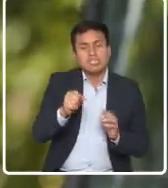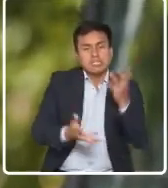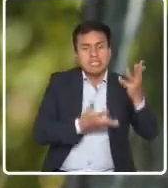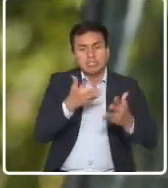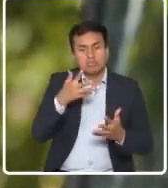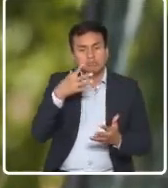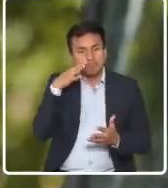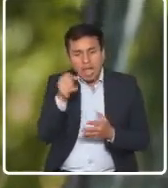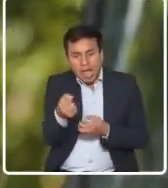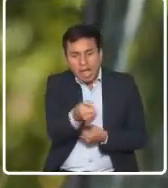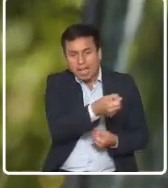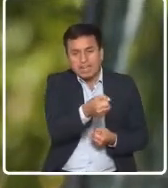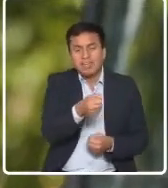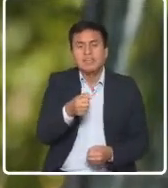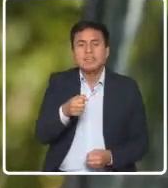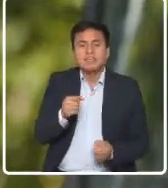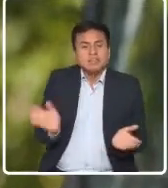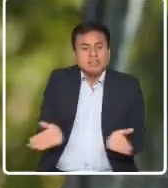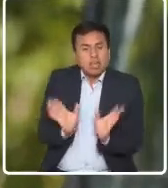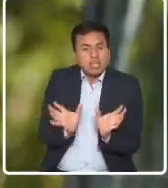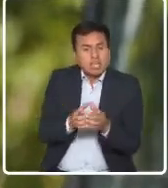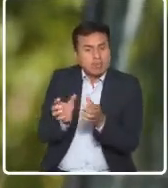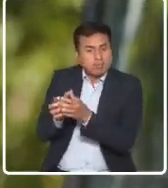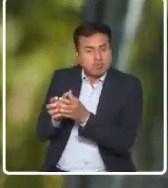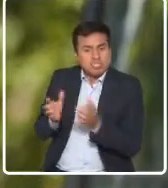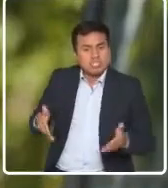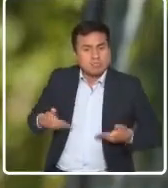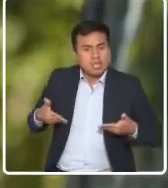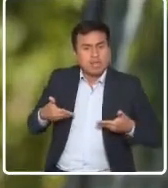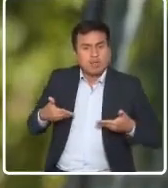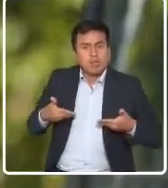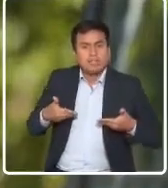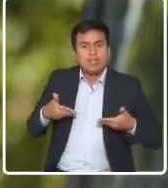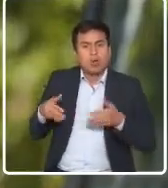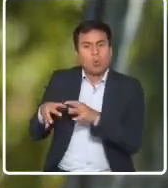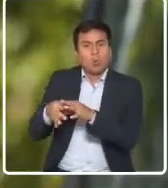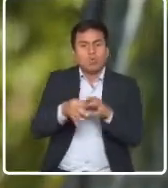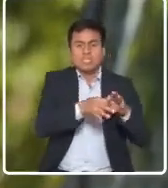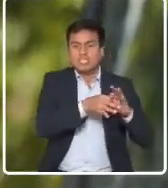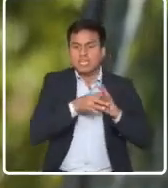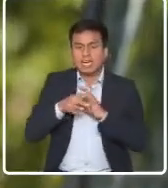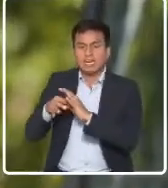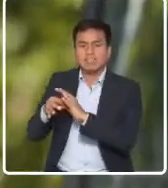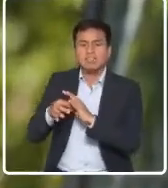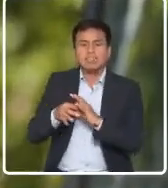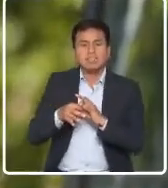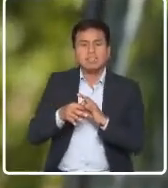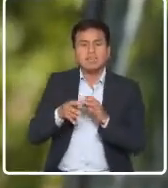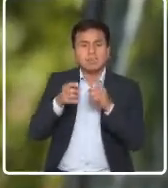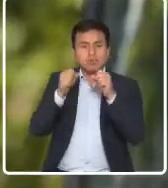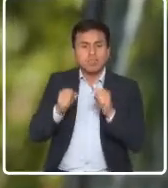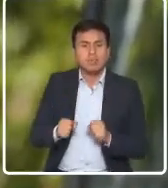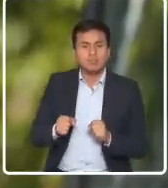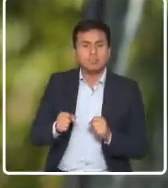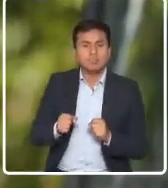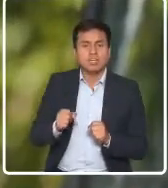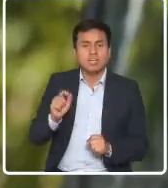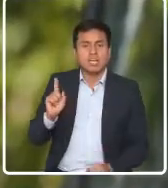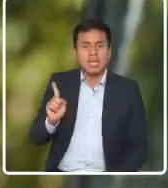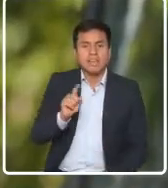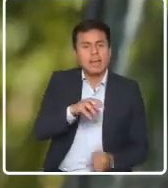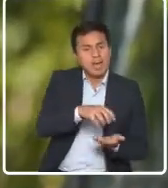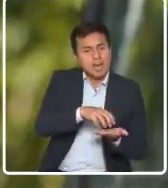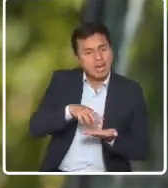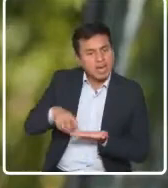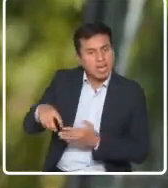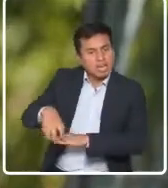ello, presidenta, ha inspirado a los equipos para trabajar con sentido de unidad, lo que podemos percibir y palpar en cada